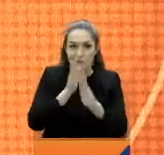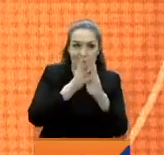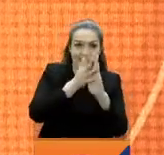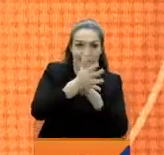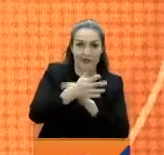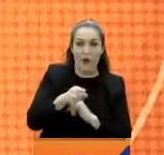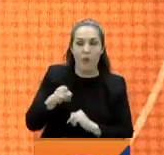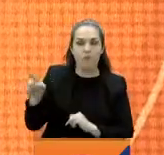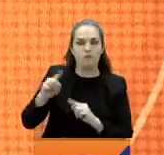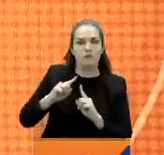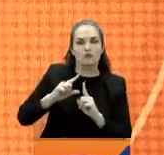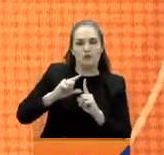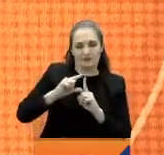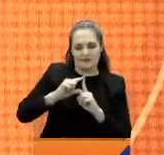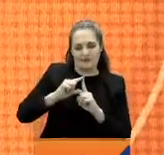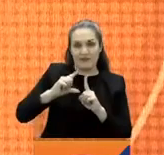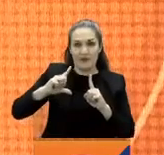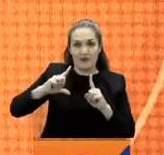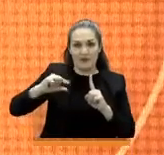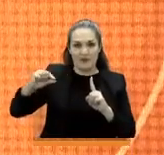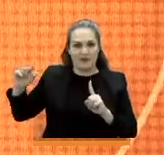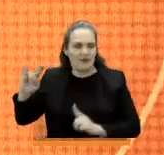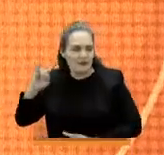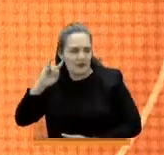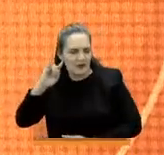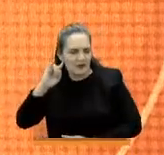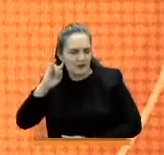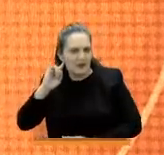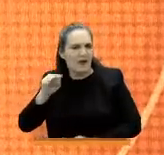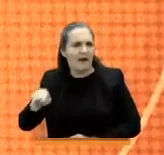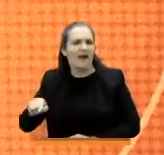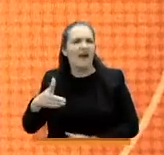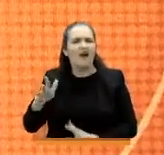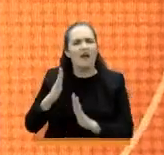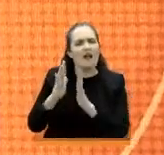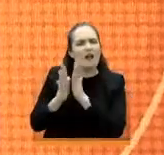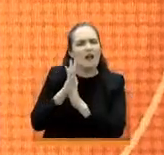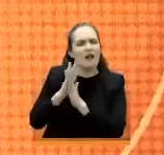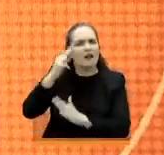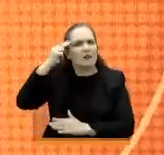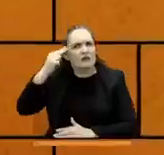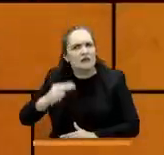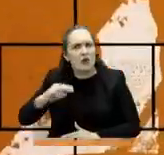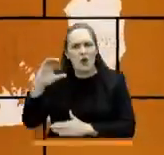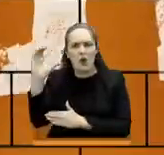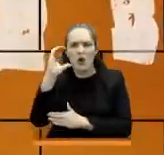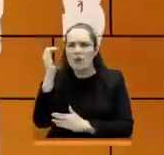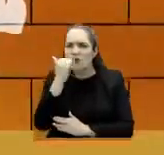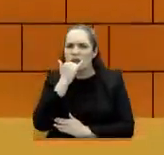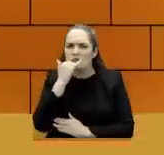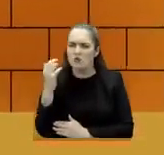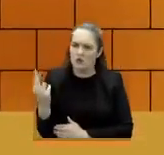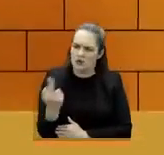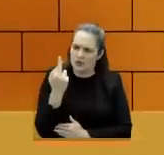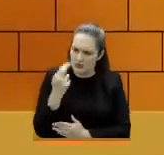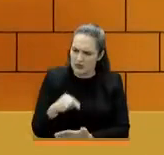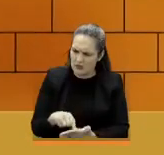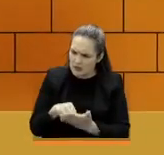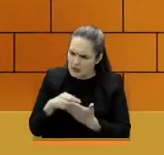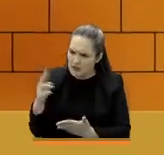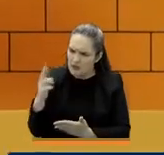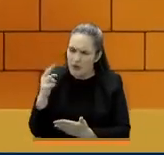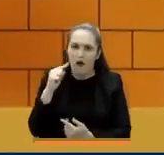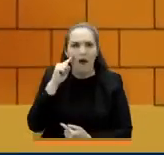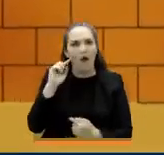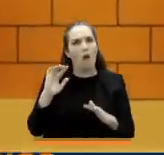El Pasado Repasado, que cuenta los hitos de la historia nacional y permite analizar cómo se repiten una y otra vez. Tiene un formato que